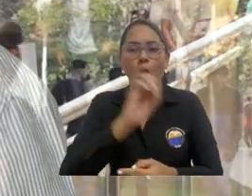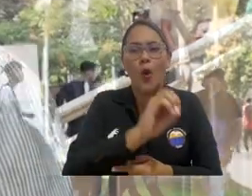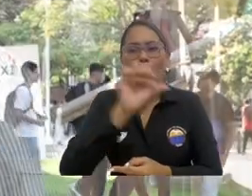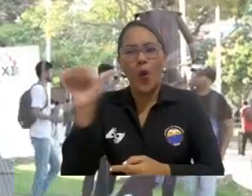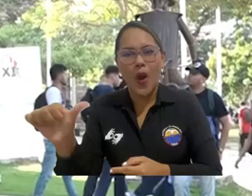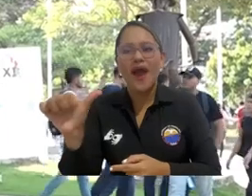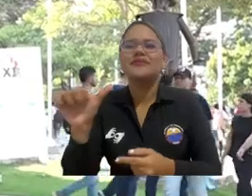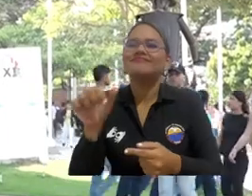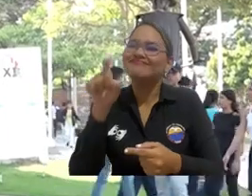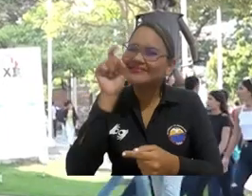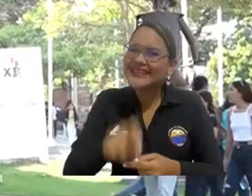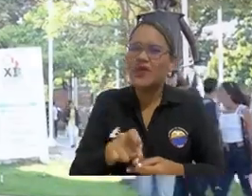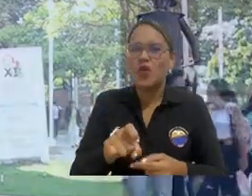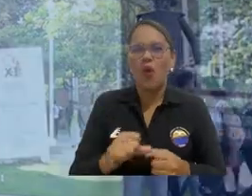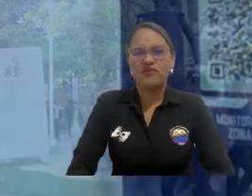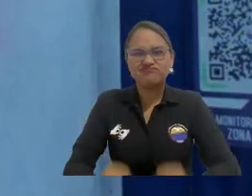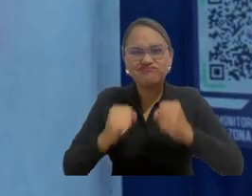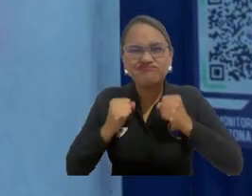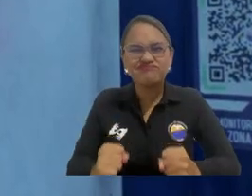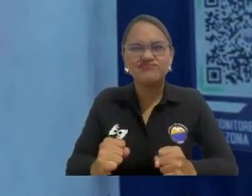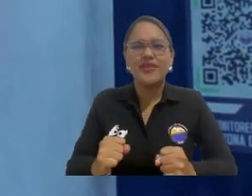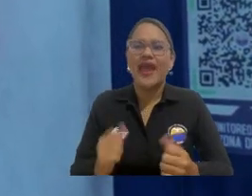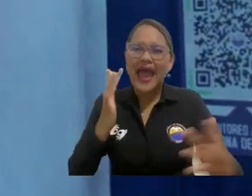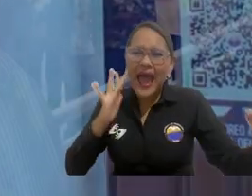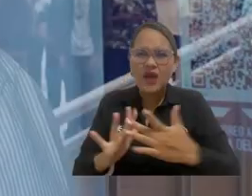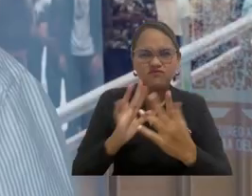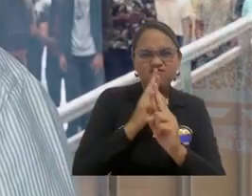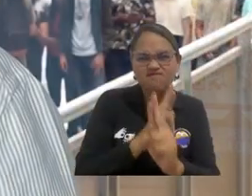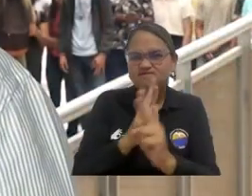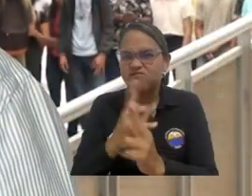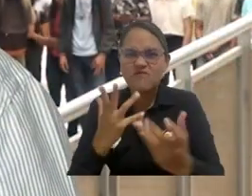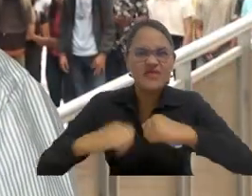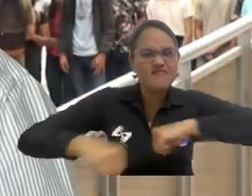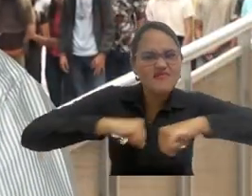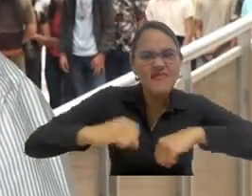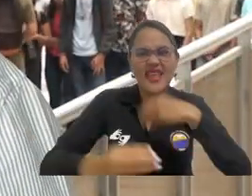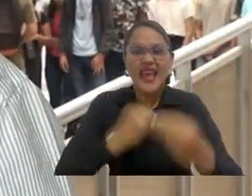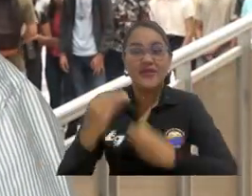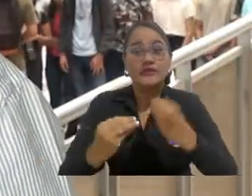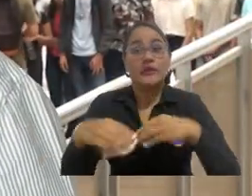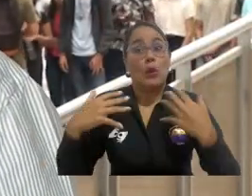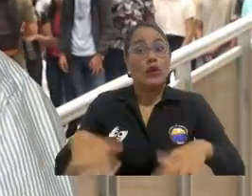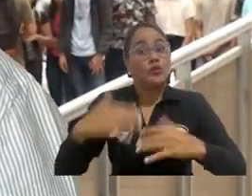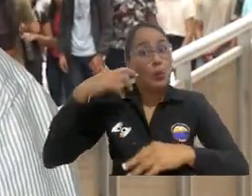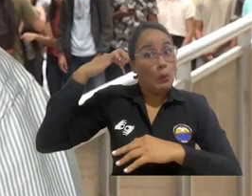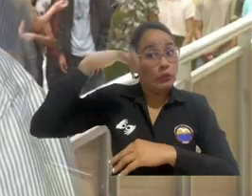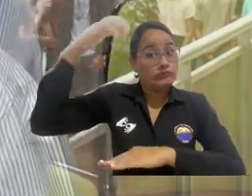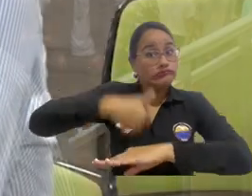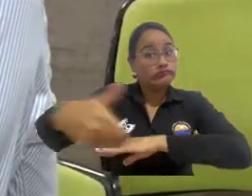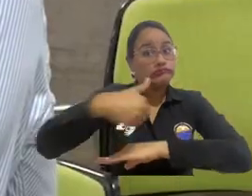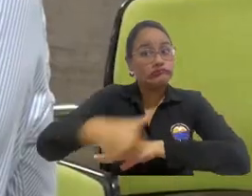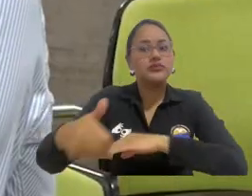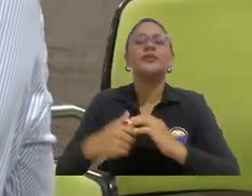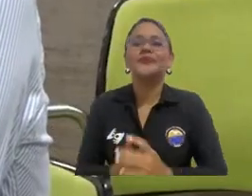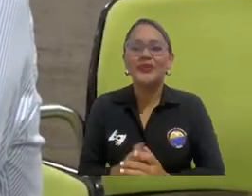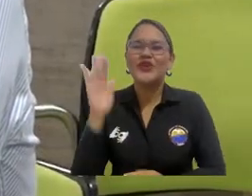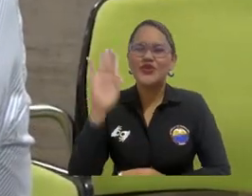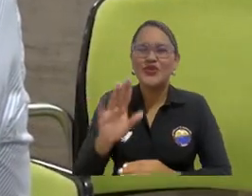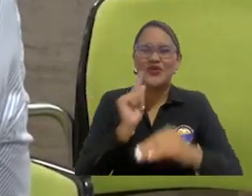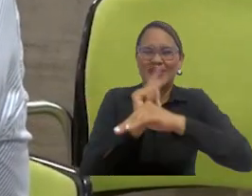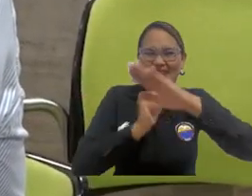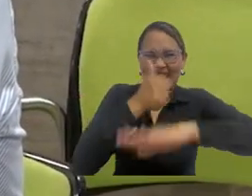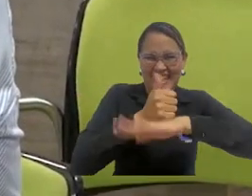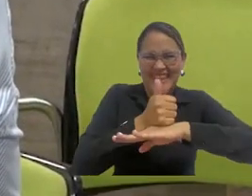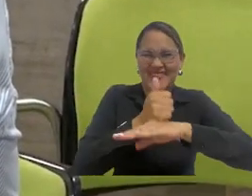nuestros jóvenes, chicos y chicas, pues puedan estar preparados para un mundo que exige bastante de su formación profesional. Durante el evento,